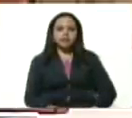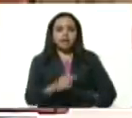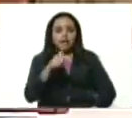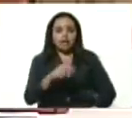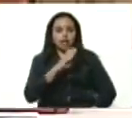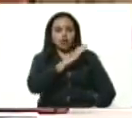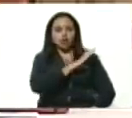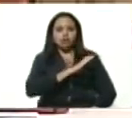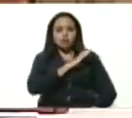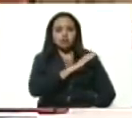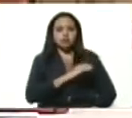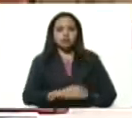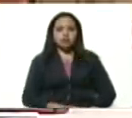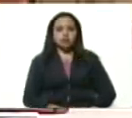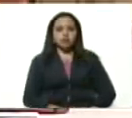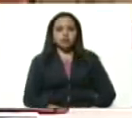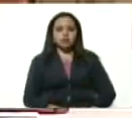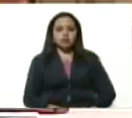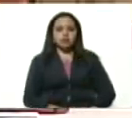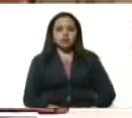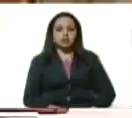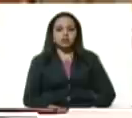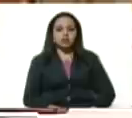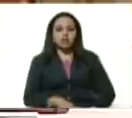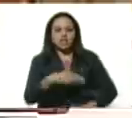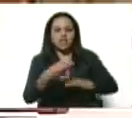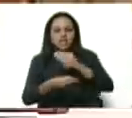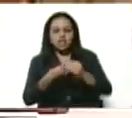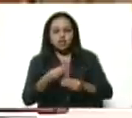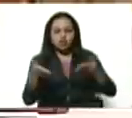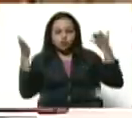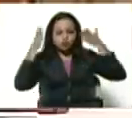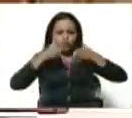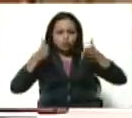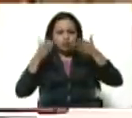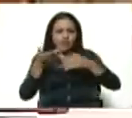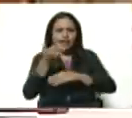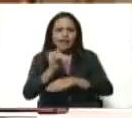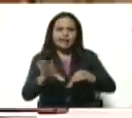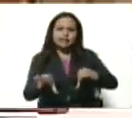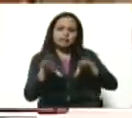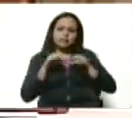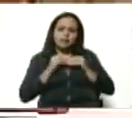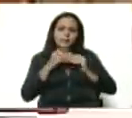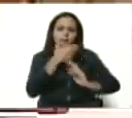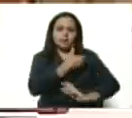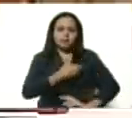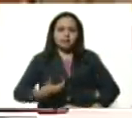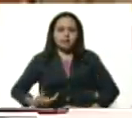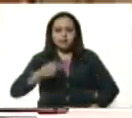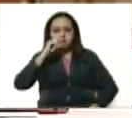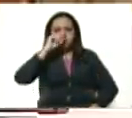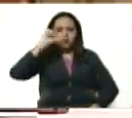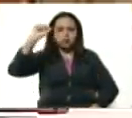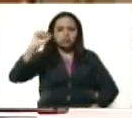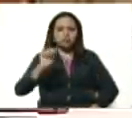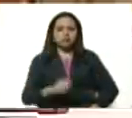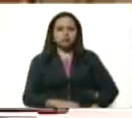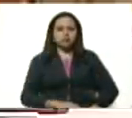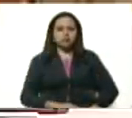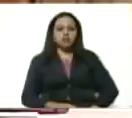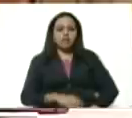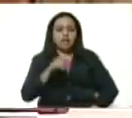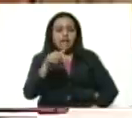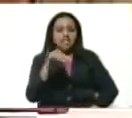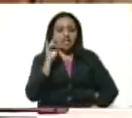comisión hizo una recomendación que fue adoptada por el presidente nicolás maduro este